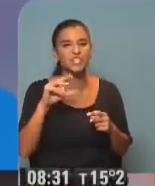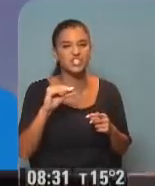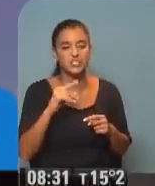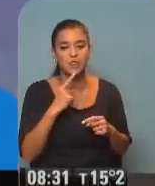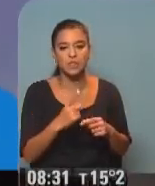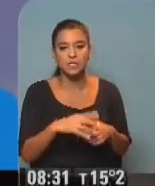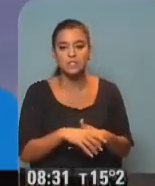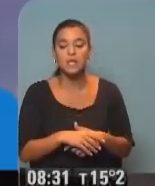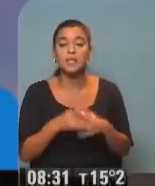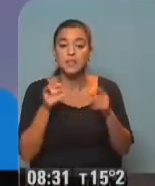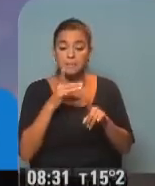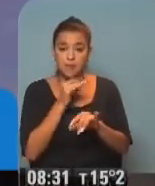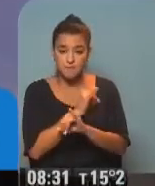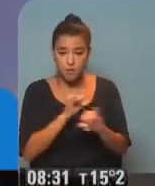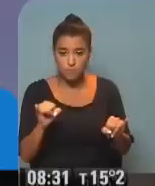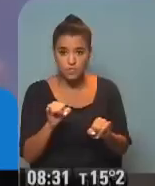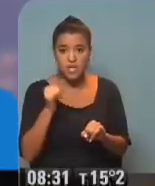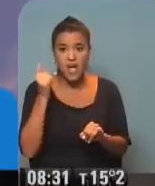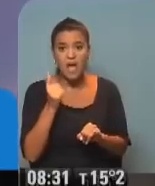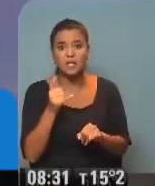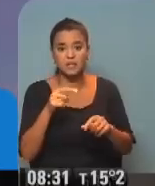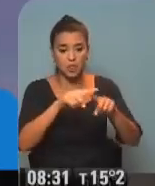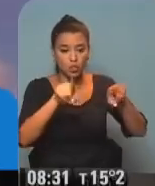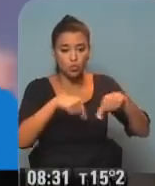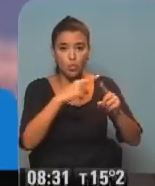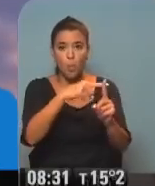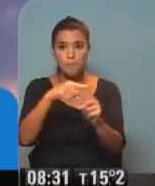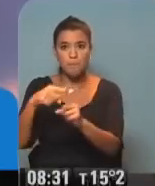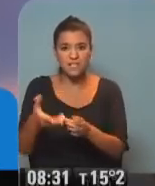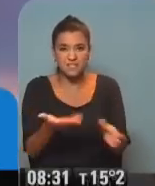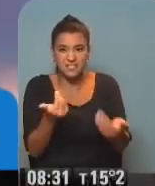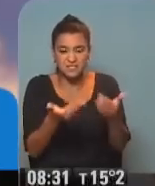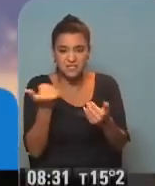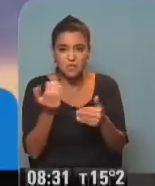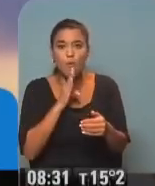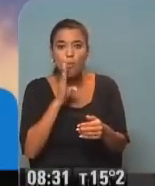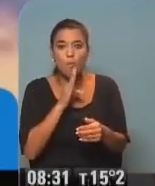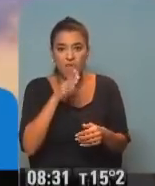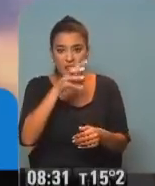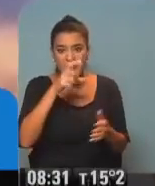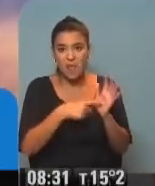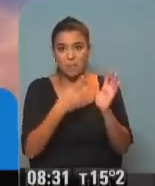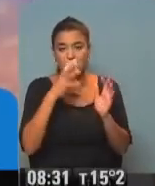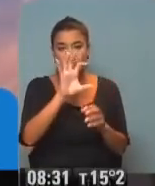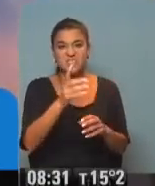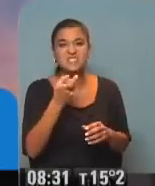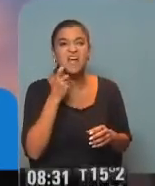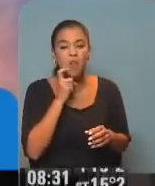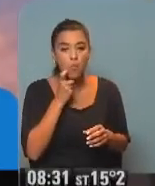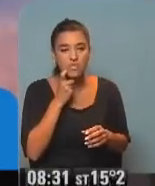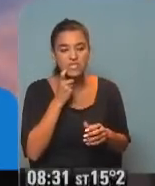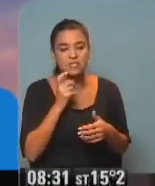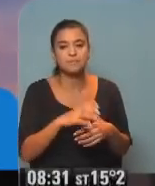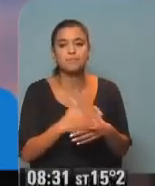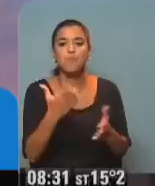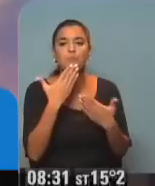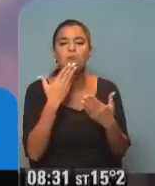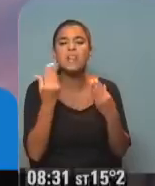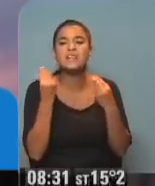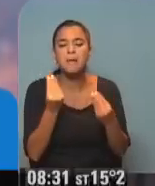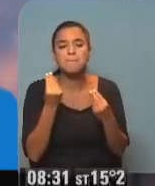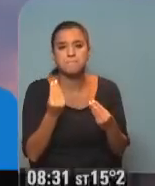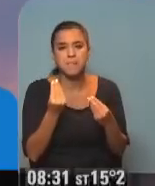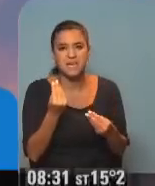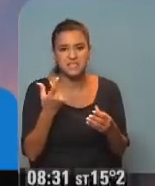información señaló que hubo profanación de tumbas judías en la provincia de San Luis. Vamos a hablar qué es lo que está sucediendo en